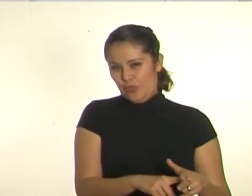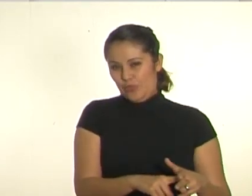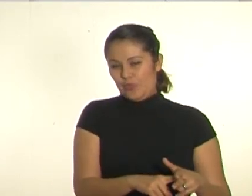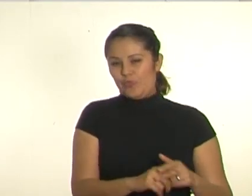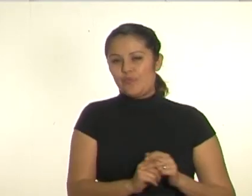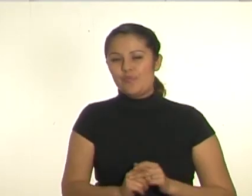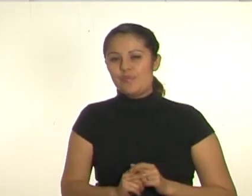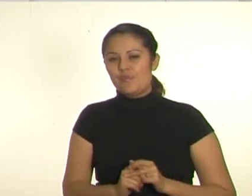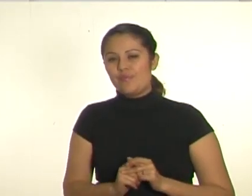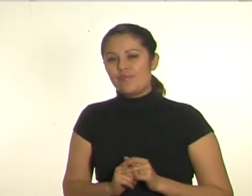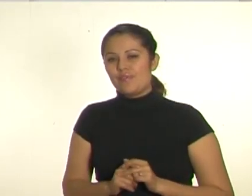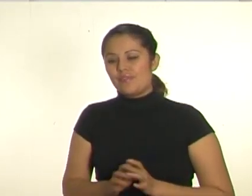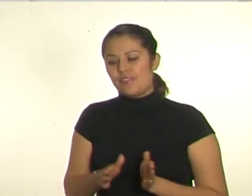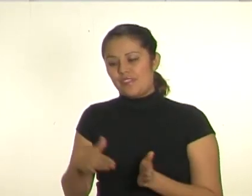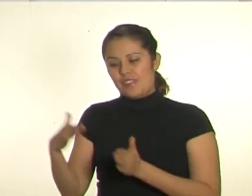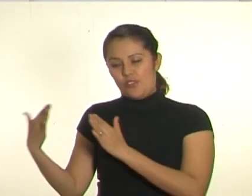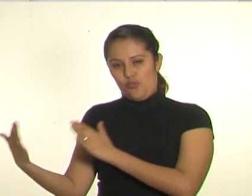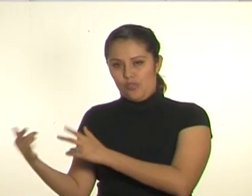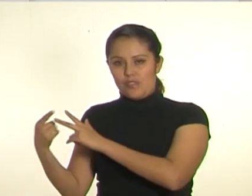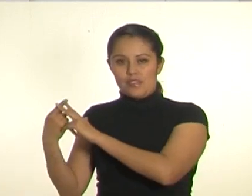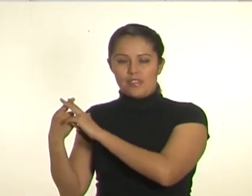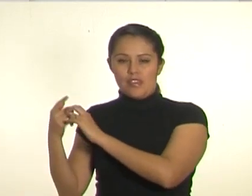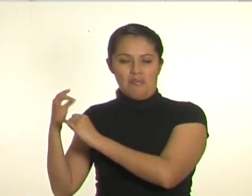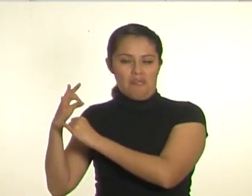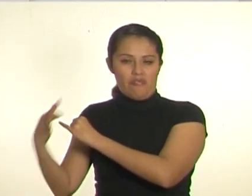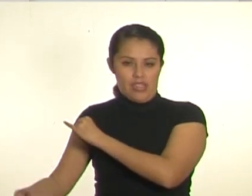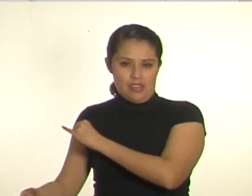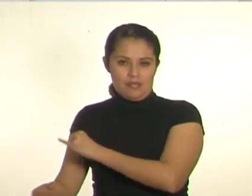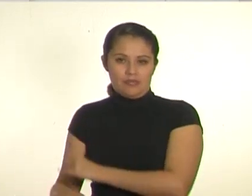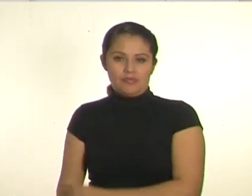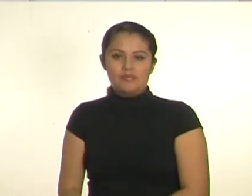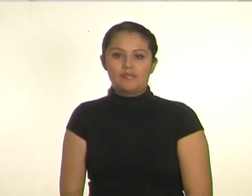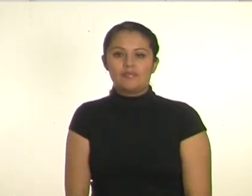y estas son de cierre.